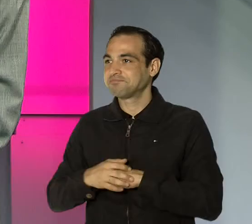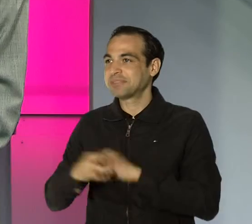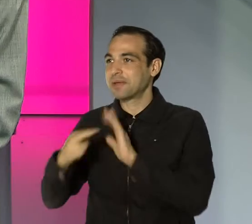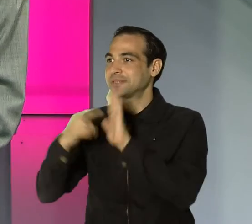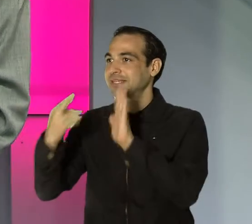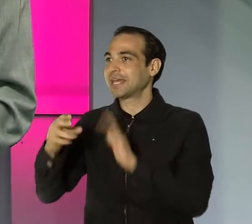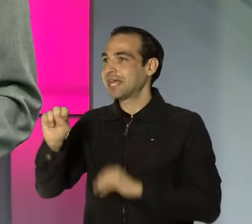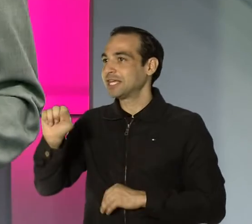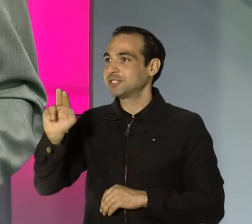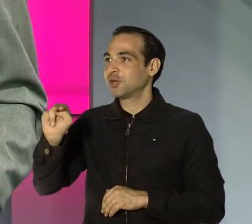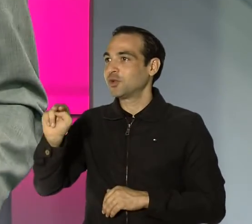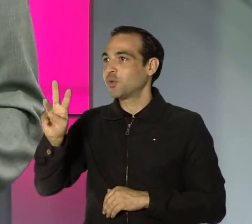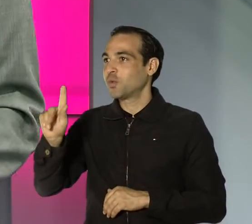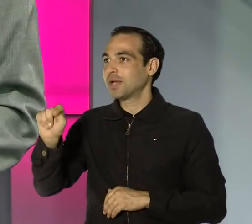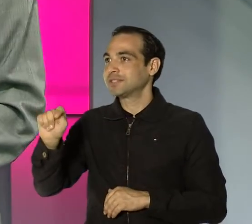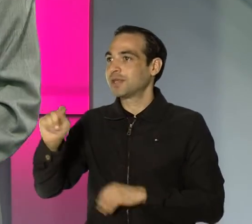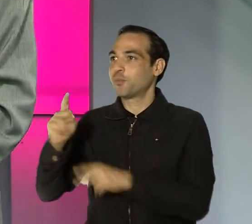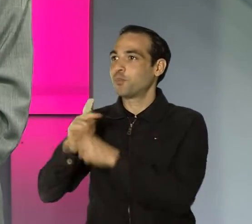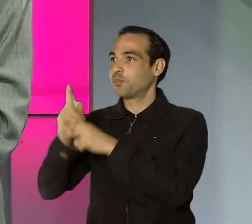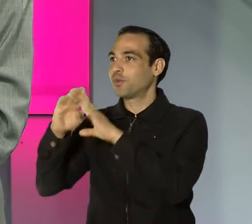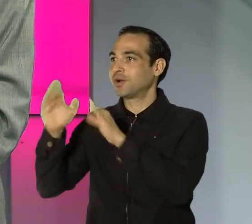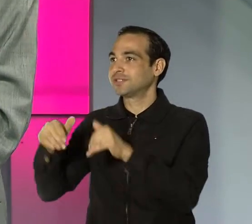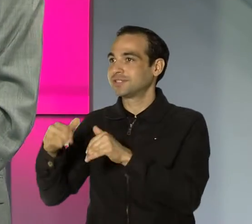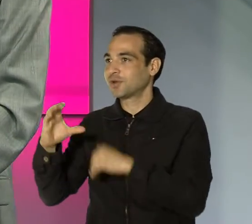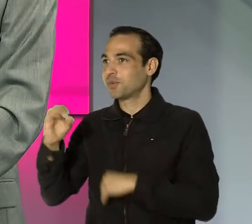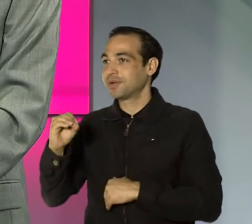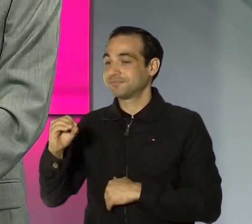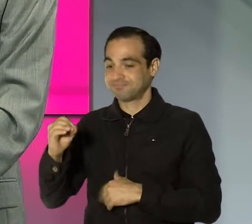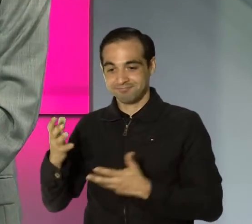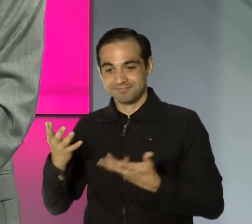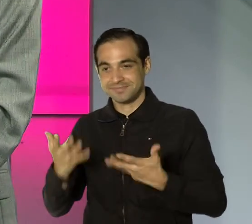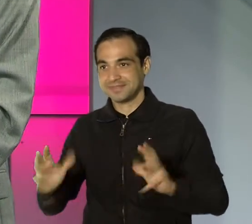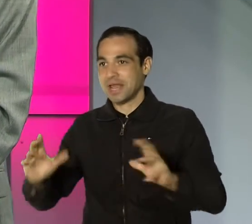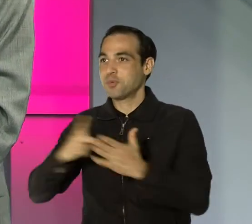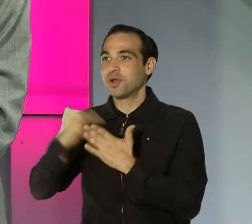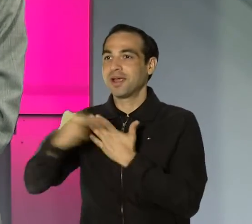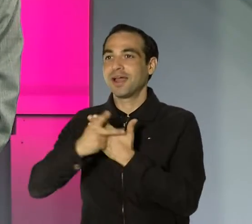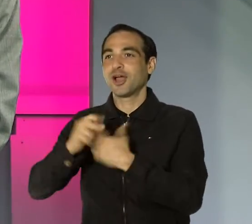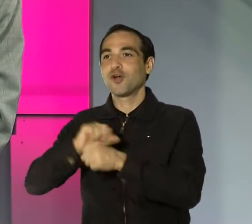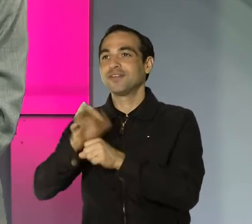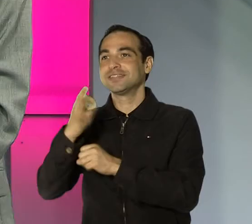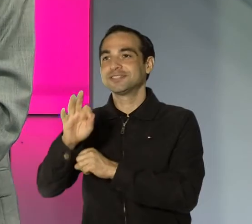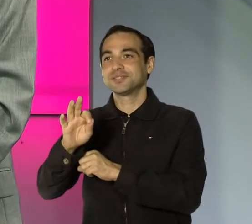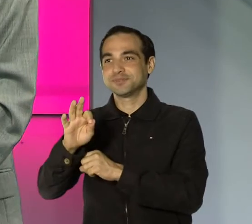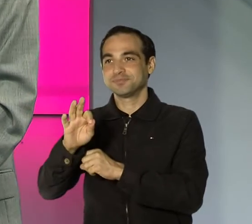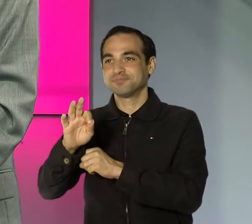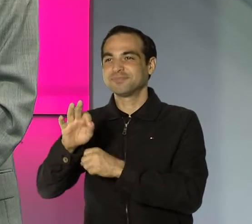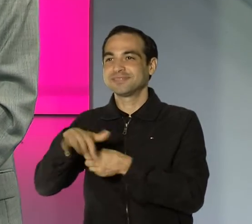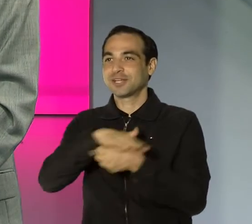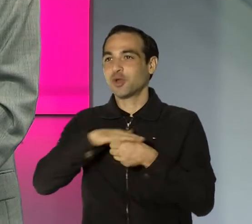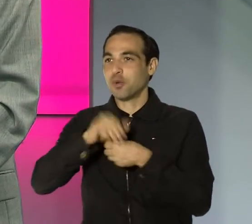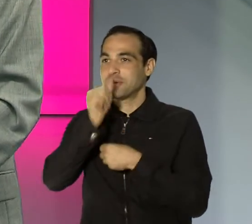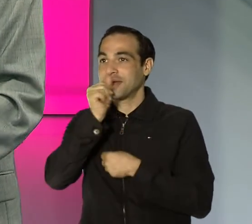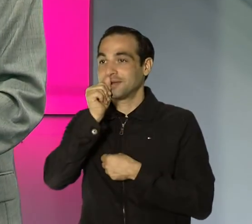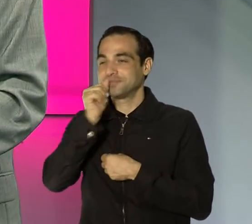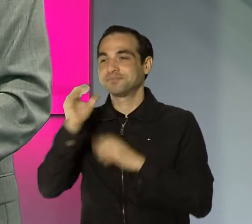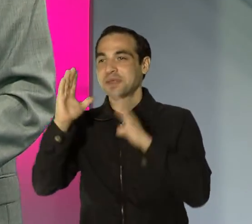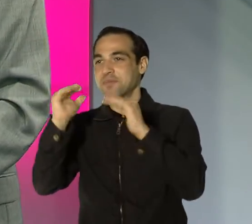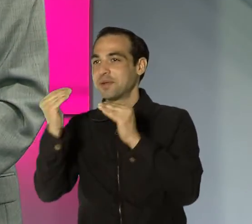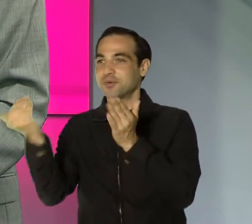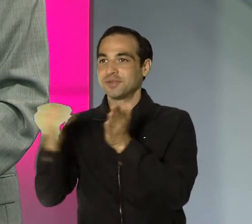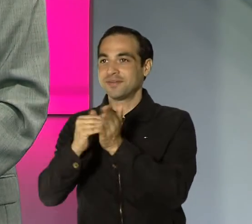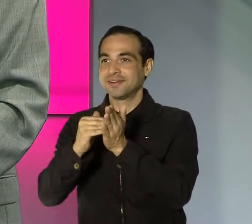Mortgage Company. Bien, amigos, hasta aquí este programa del sector privado COVID-19. Les esperamos nuevamente en nuestra